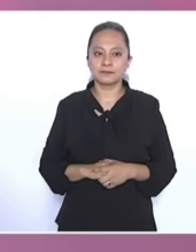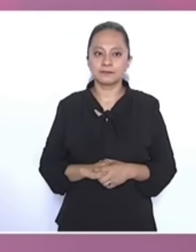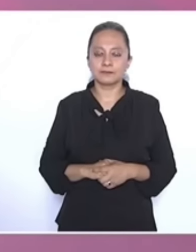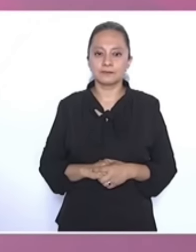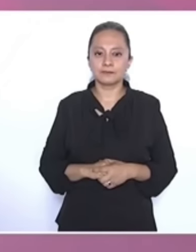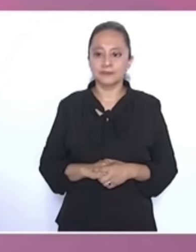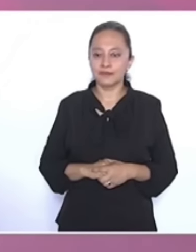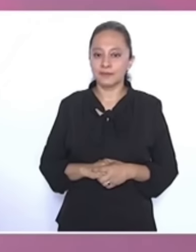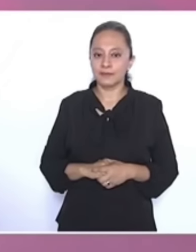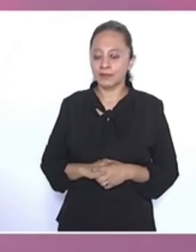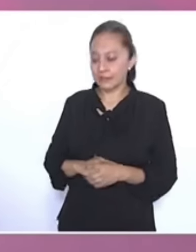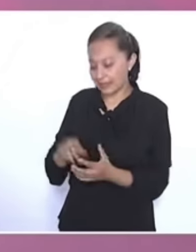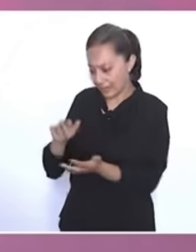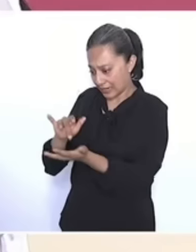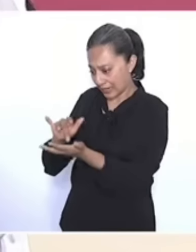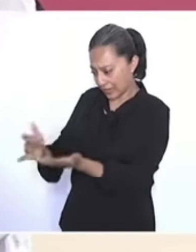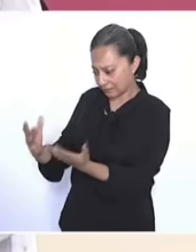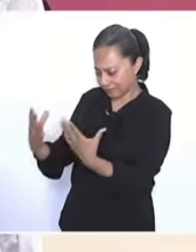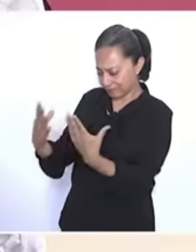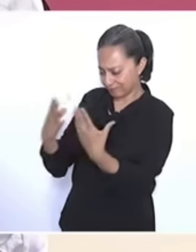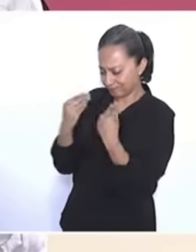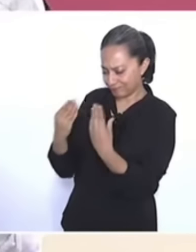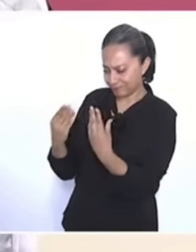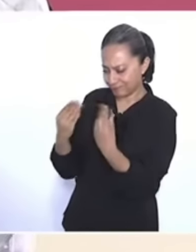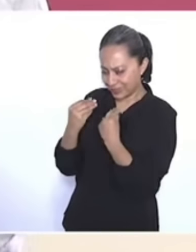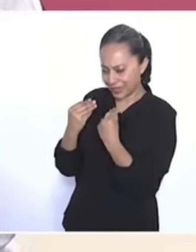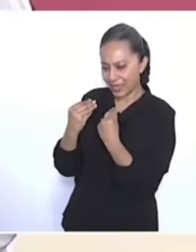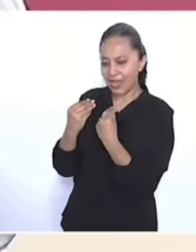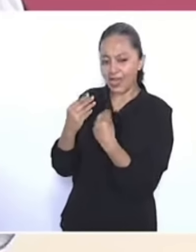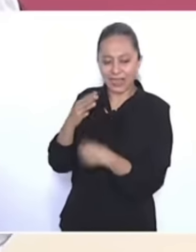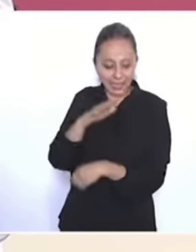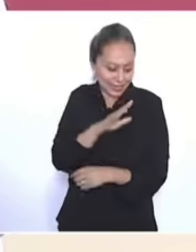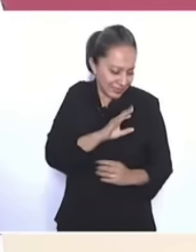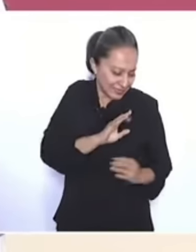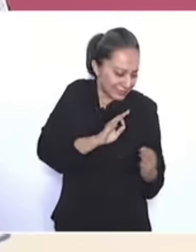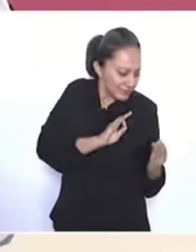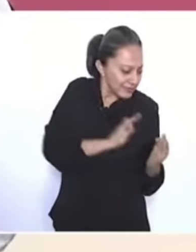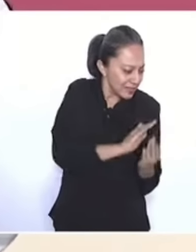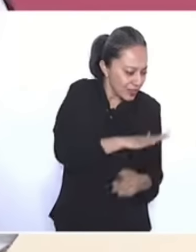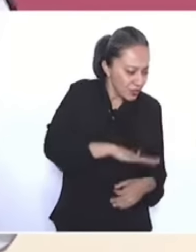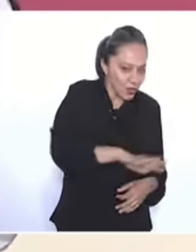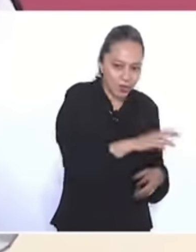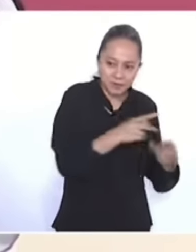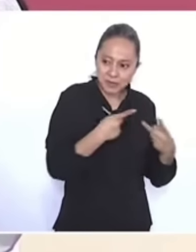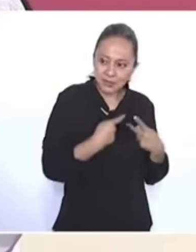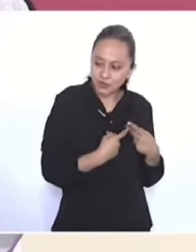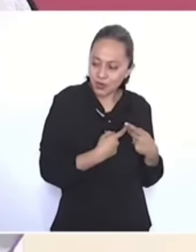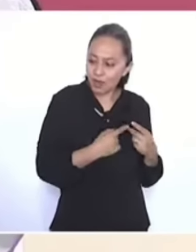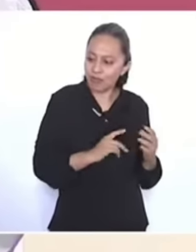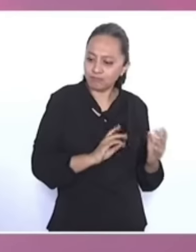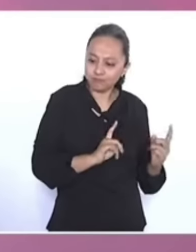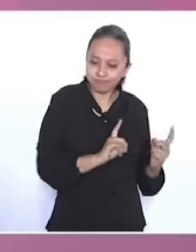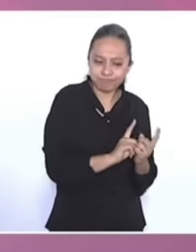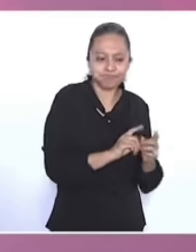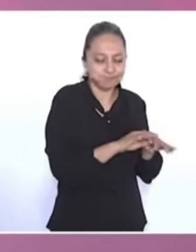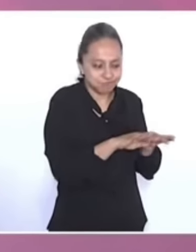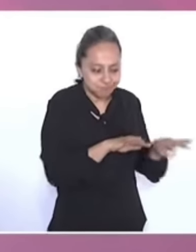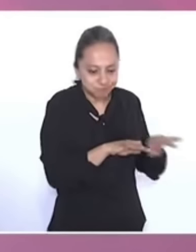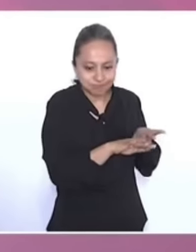Gracias por enseñarnos a trabajar cerca del pueblo y que tenga usted por seguro que hemos